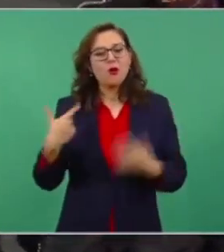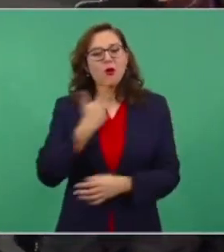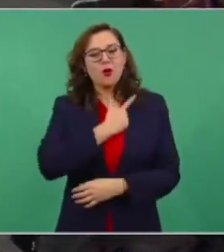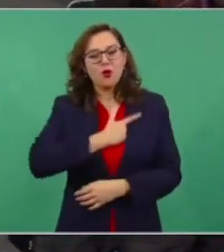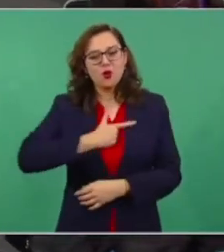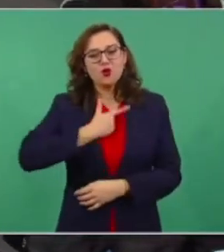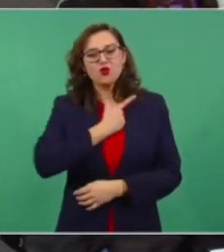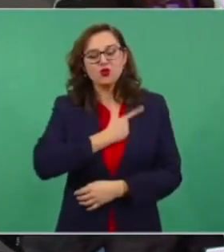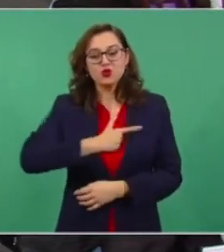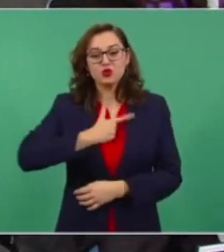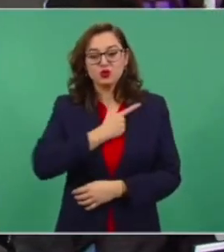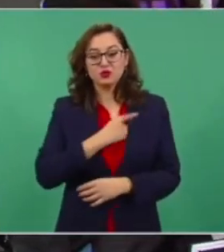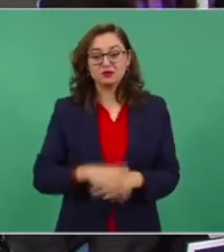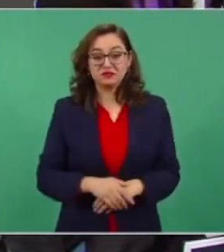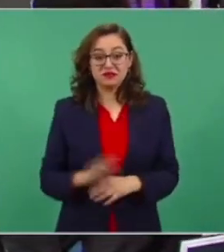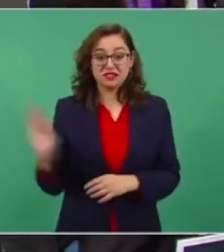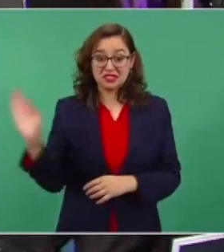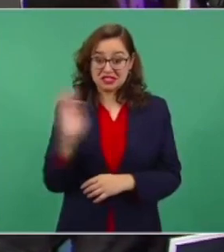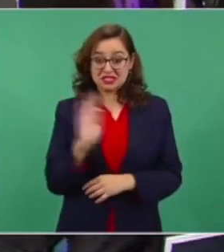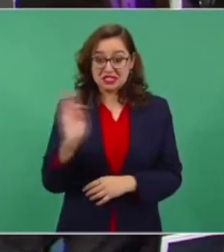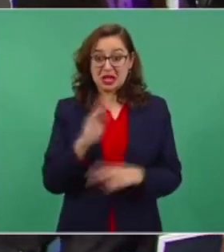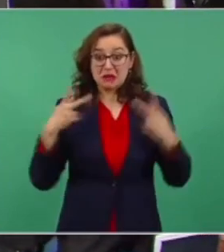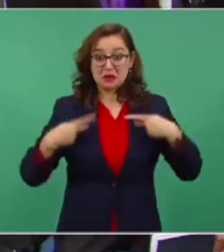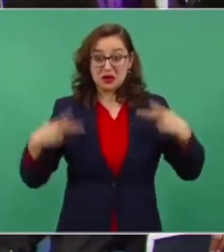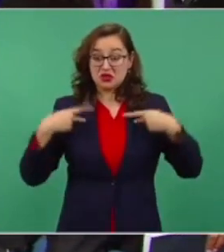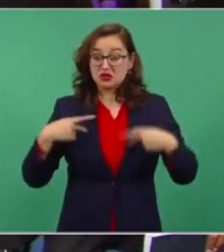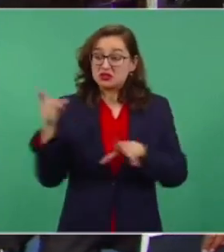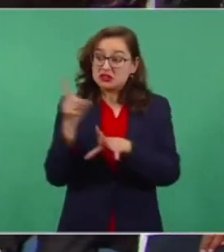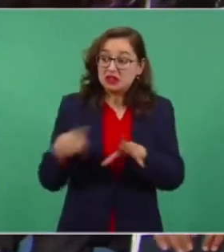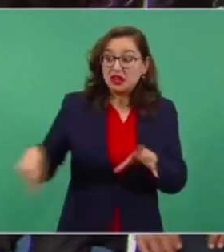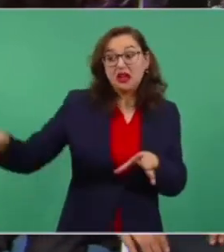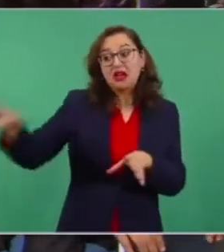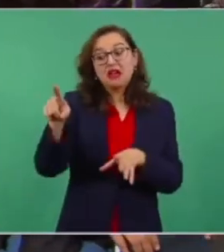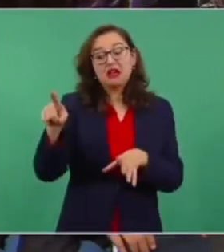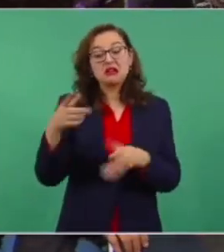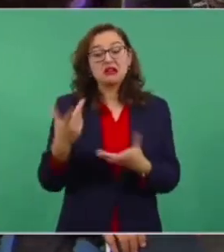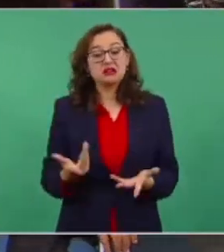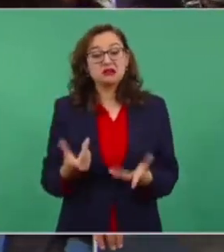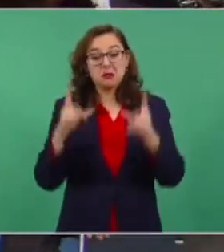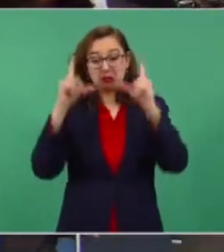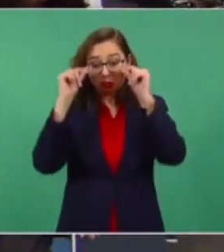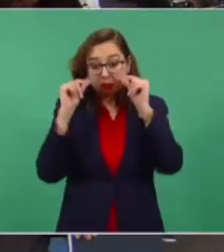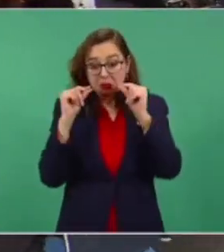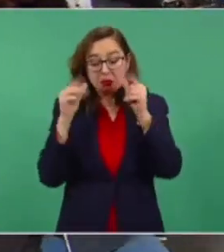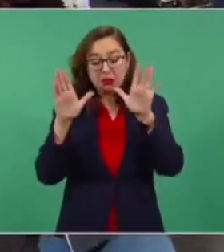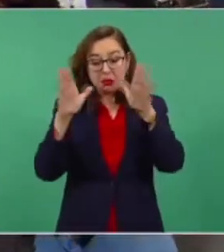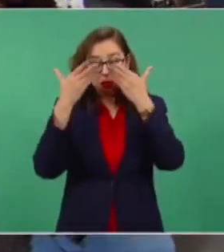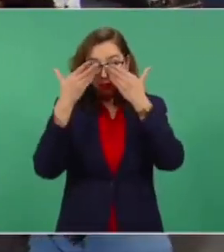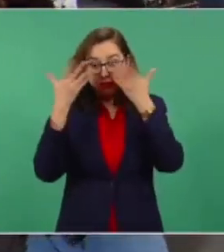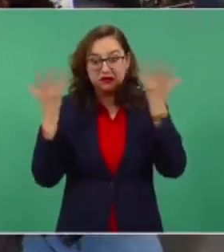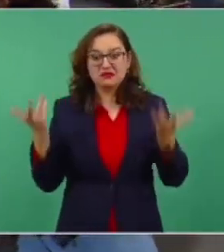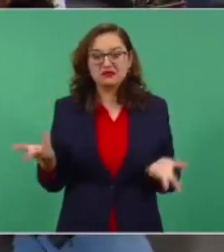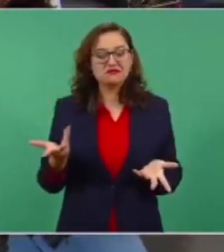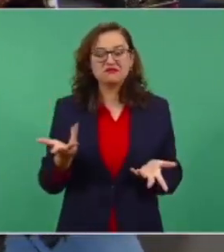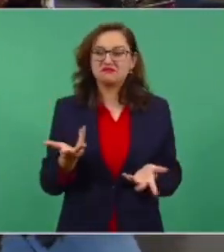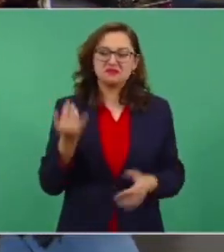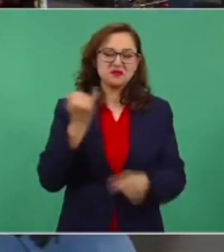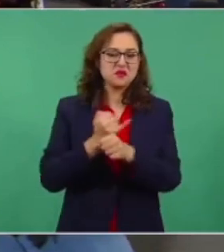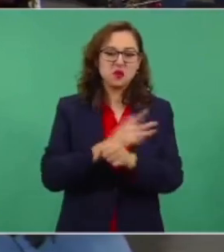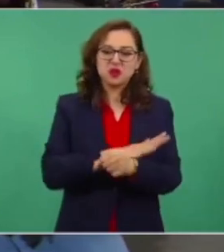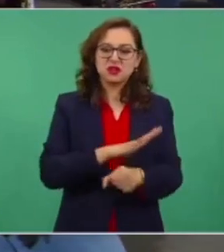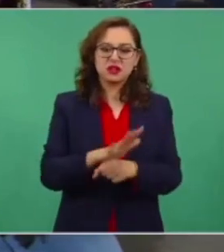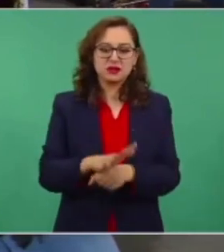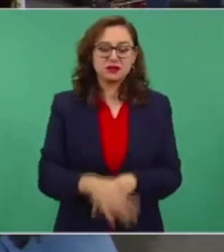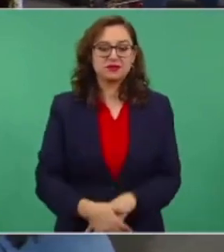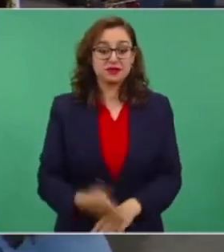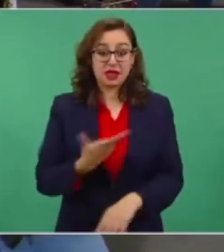porque si no, no se podría hacer nada. Ahora sí que, como decía Juárez, con el pueblo todo, sin el pueblo nada.